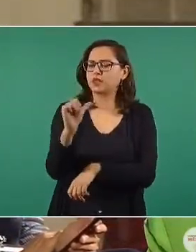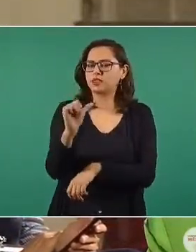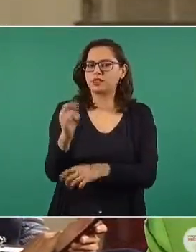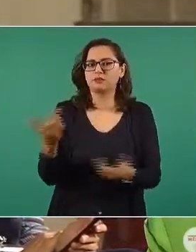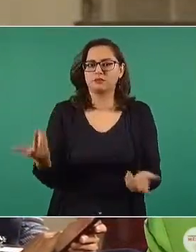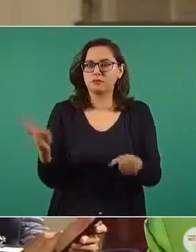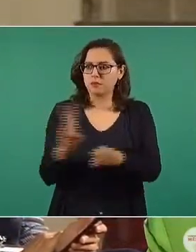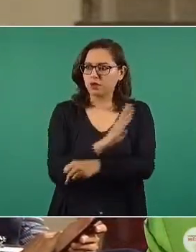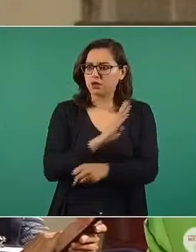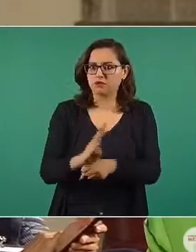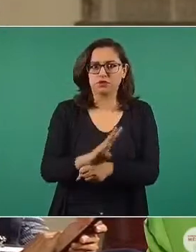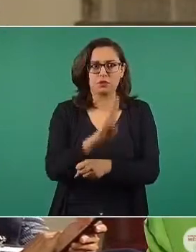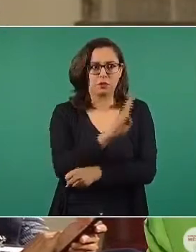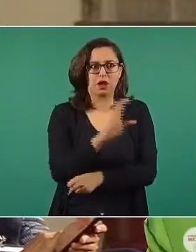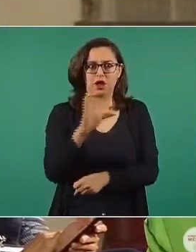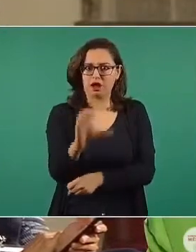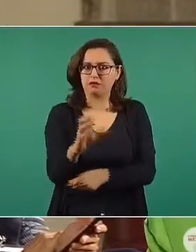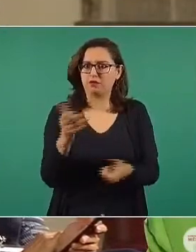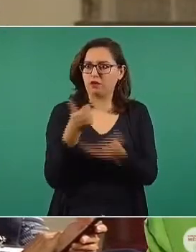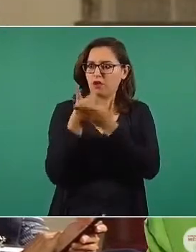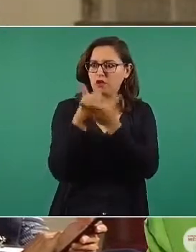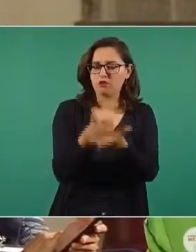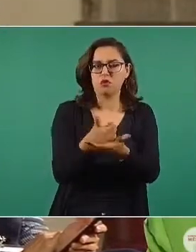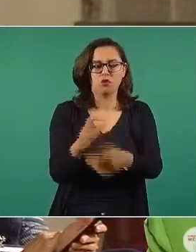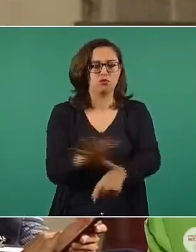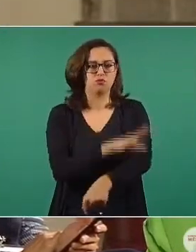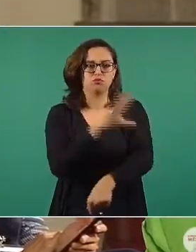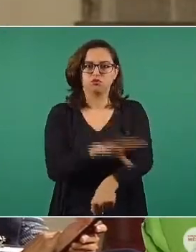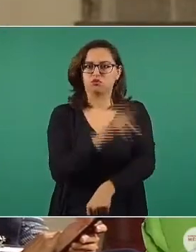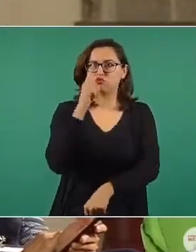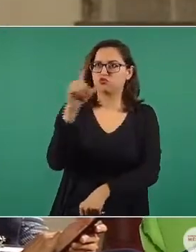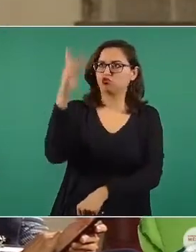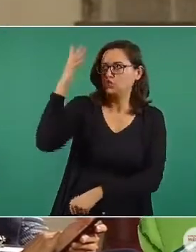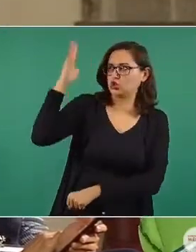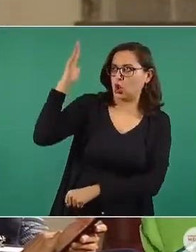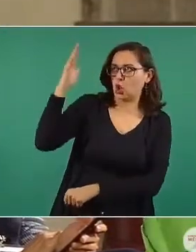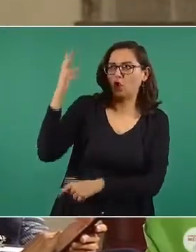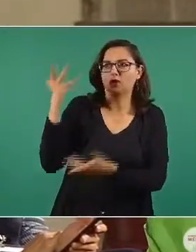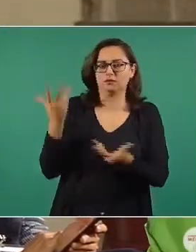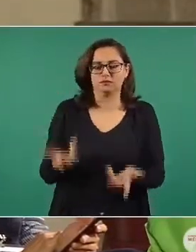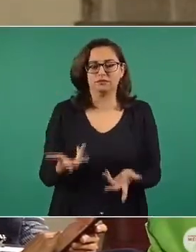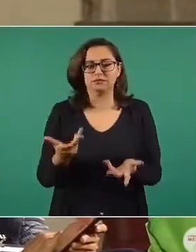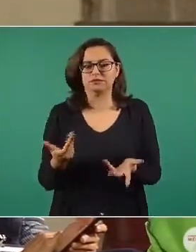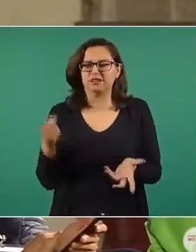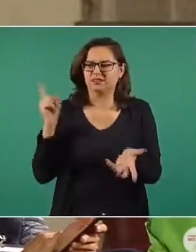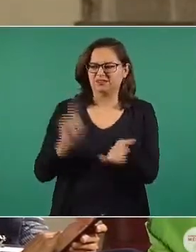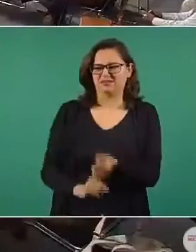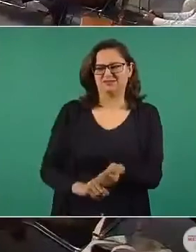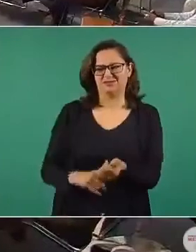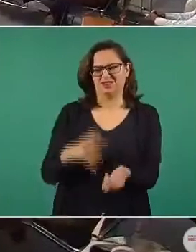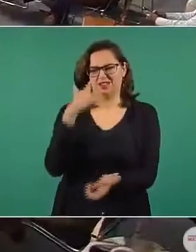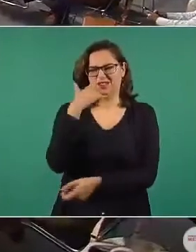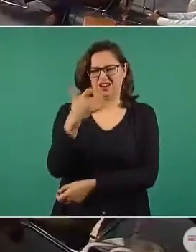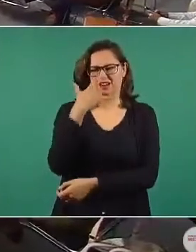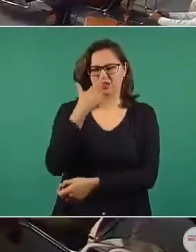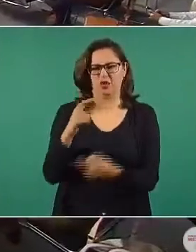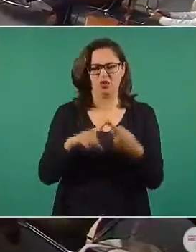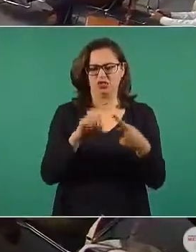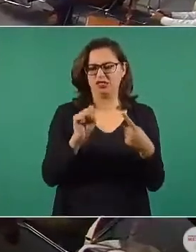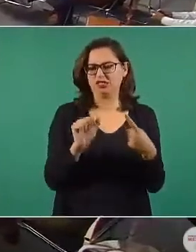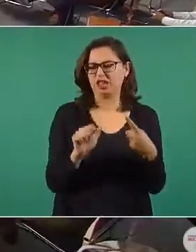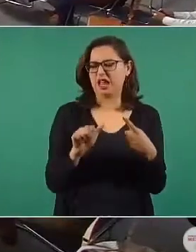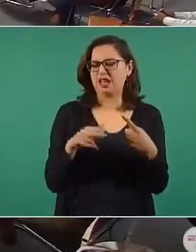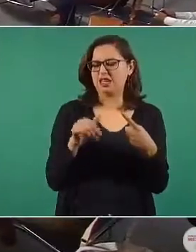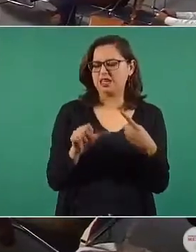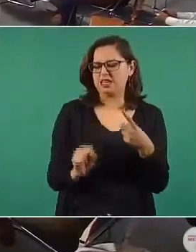porque beneficiarían al pueblo de Baja California, más cuando en esta trama están estos apellidos, tanto Salinas de Gortari como Calderón. ¿Y